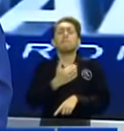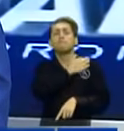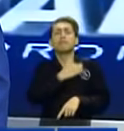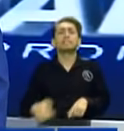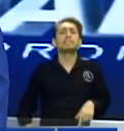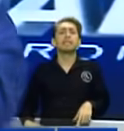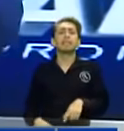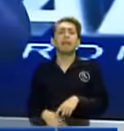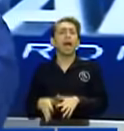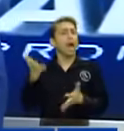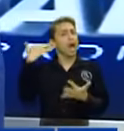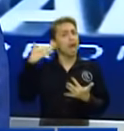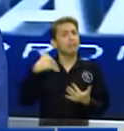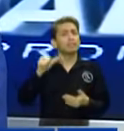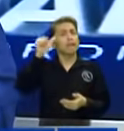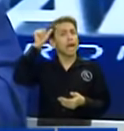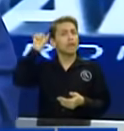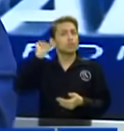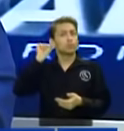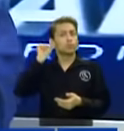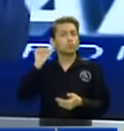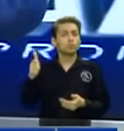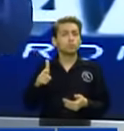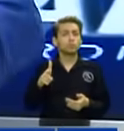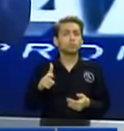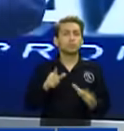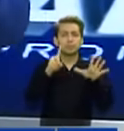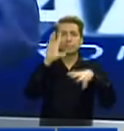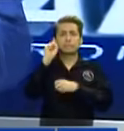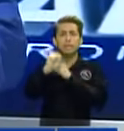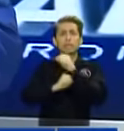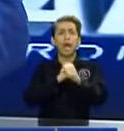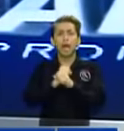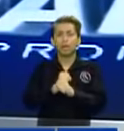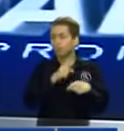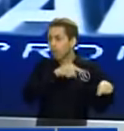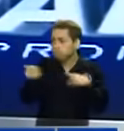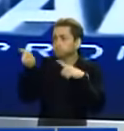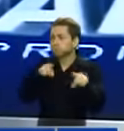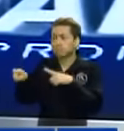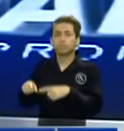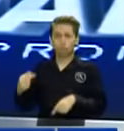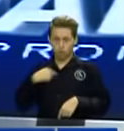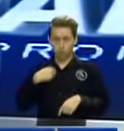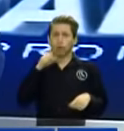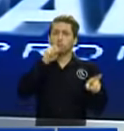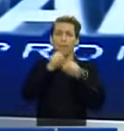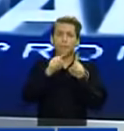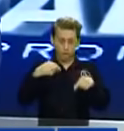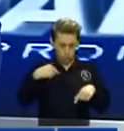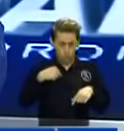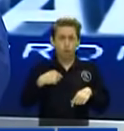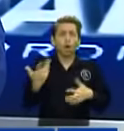de ser hipertenso, con una enfermedad incurable toda mi vida, si yo asumo el riesgo de ir a exponer mi vida, ¿por qué entonces los